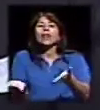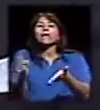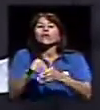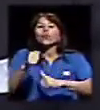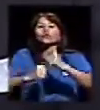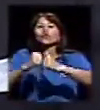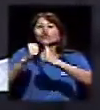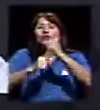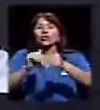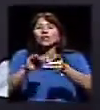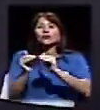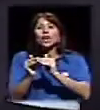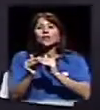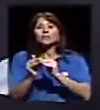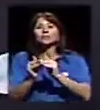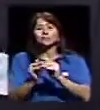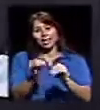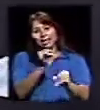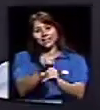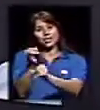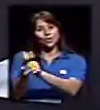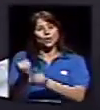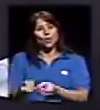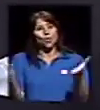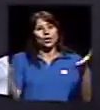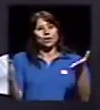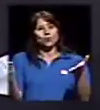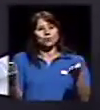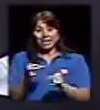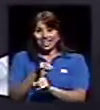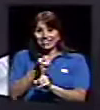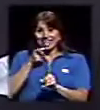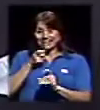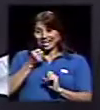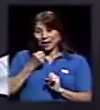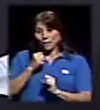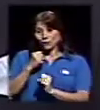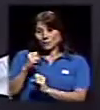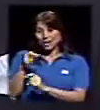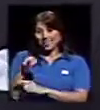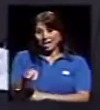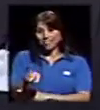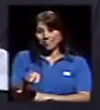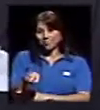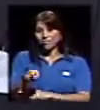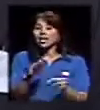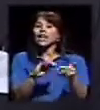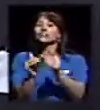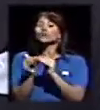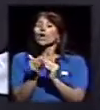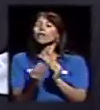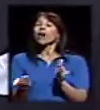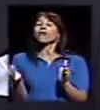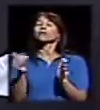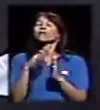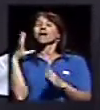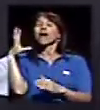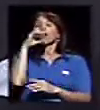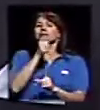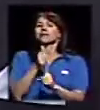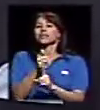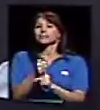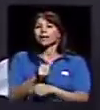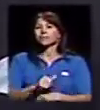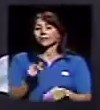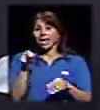el sector público. Es desde la municipalidad en que la ciudad, digamos, se reencuentra a sí misma. Ahí en la